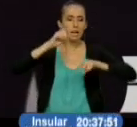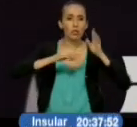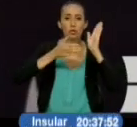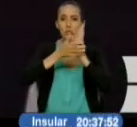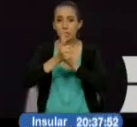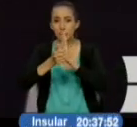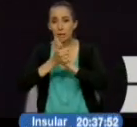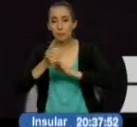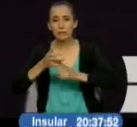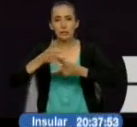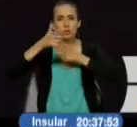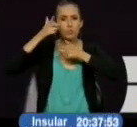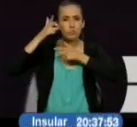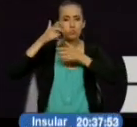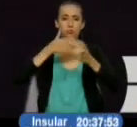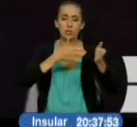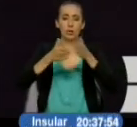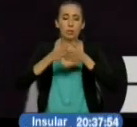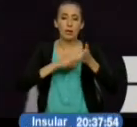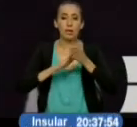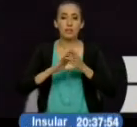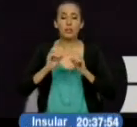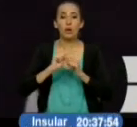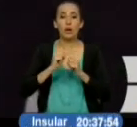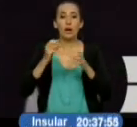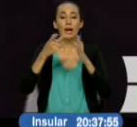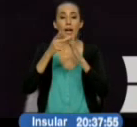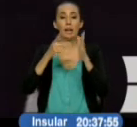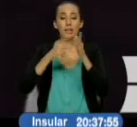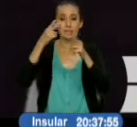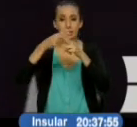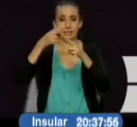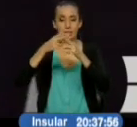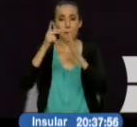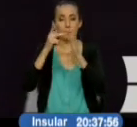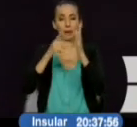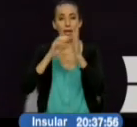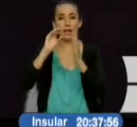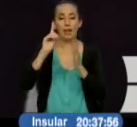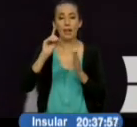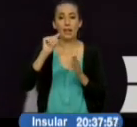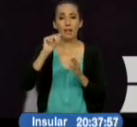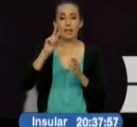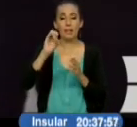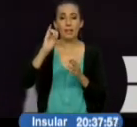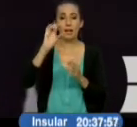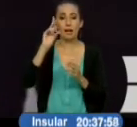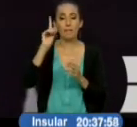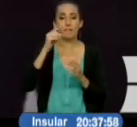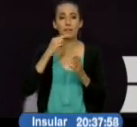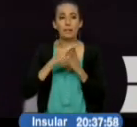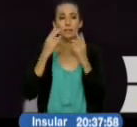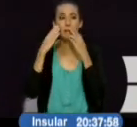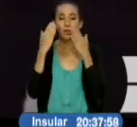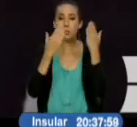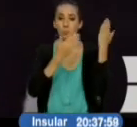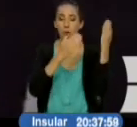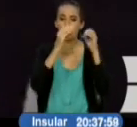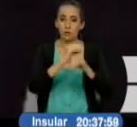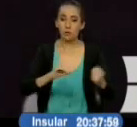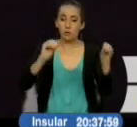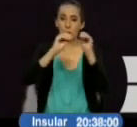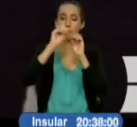y armados que se unen a la Operación David, según ellos, para contribuir con la liberación de este país. Las imágenes duran poco más